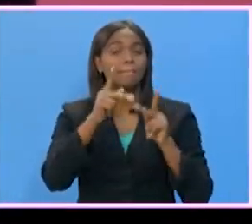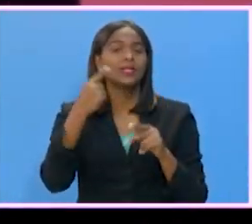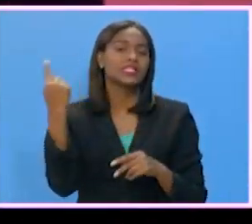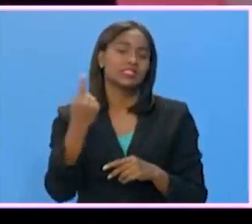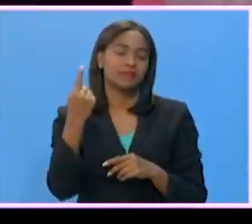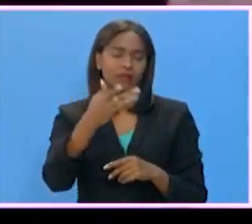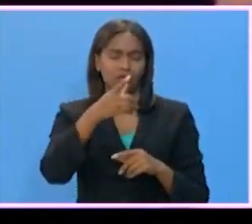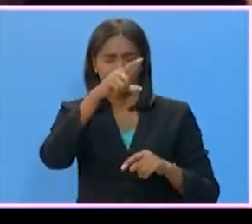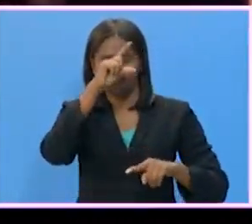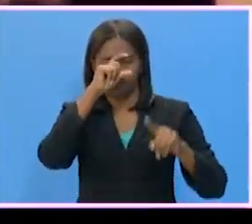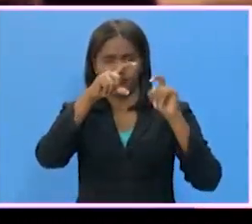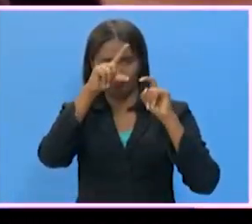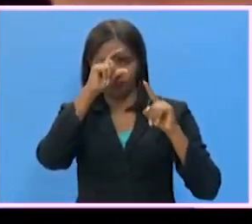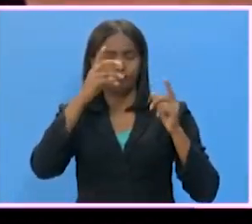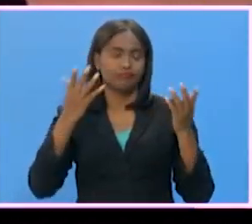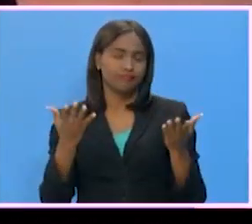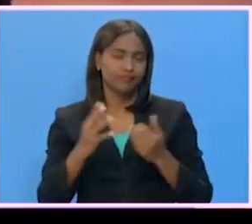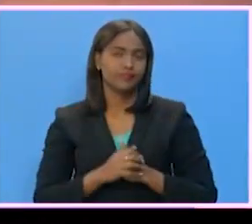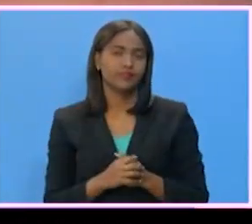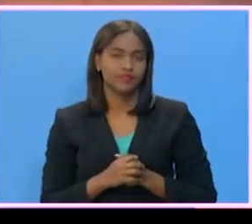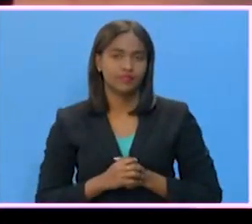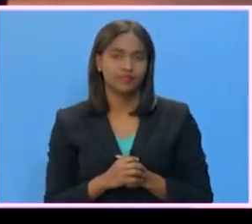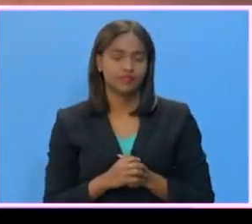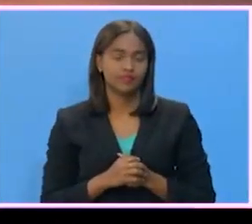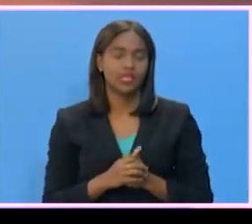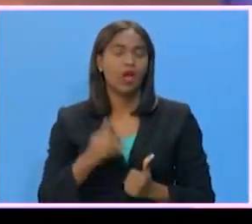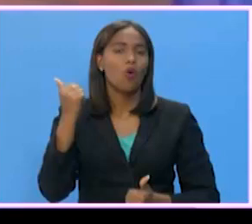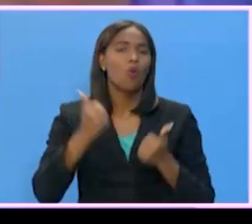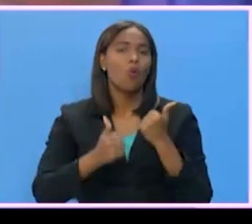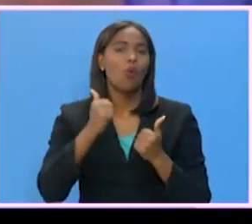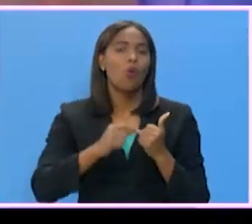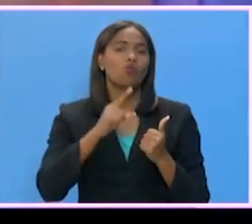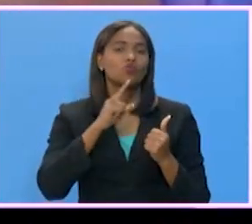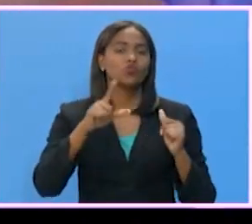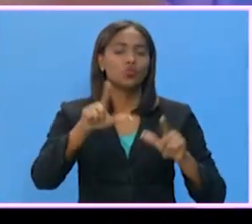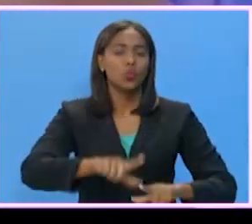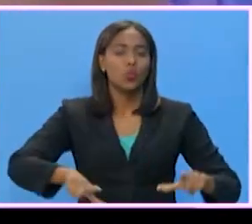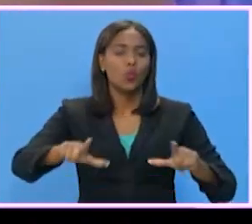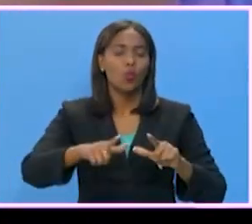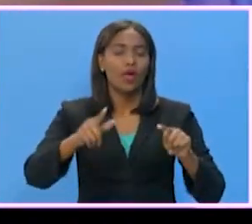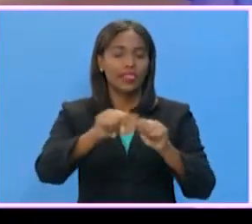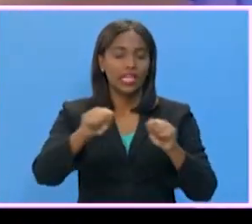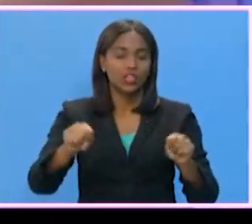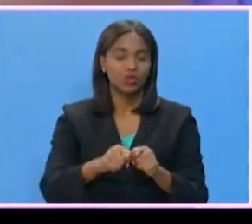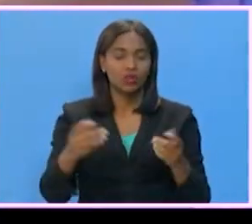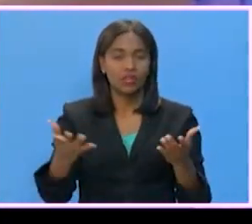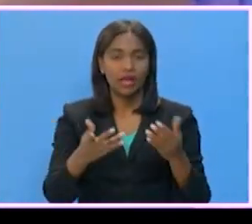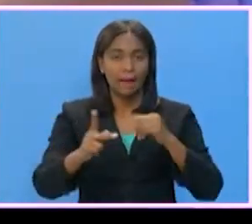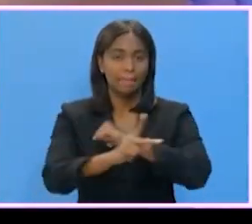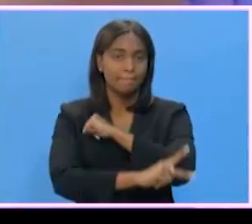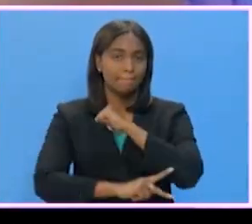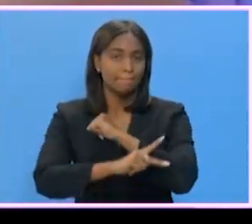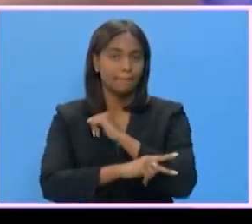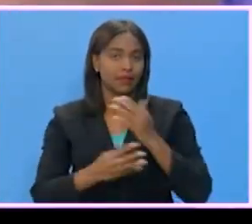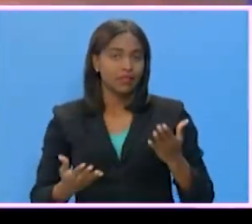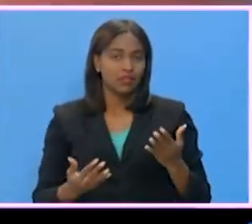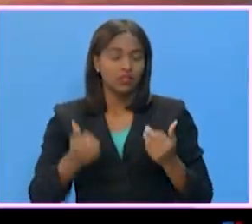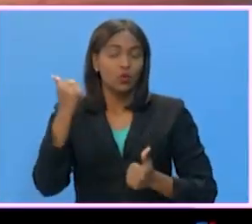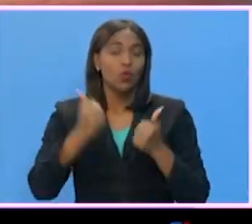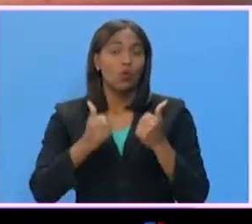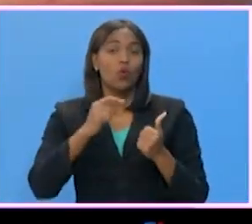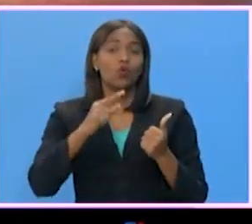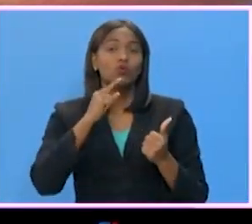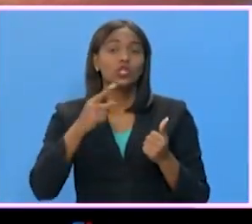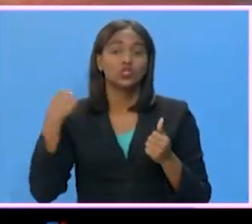hacen a empresas son estas. ¿Cuál es la localización geográfica del país? ¿Cuál es el mercado